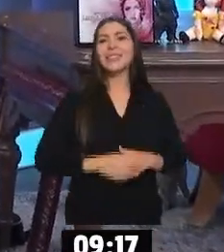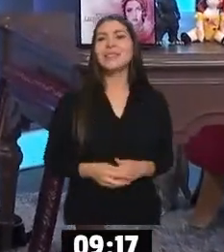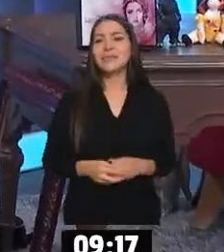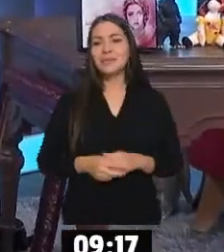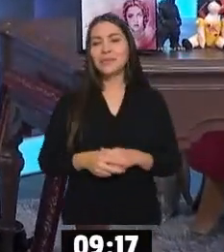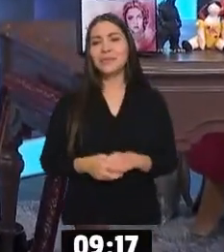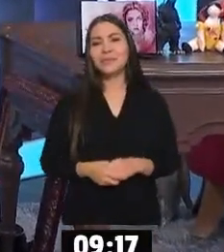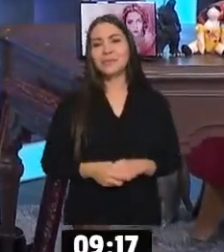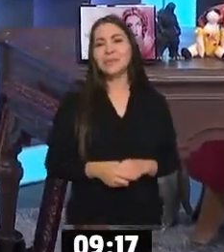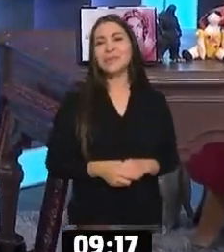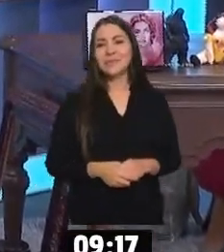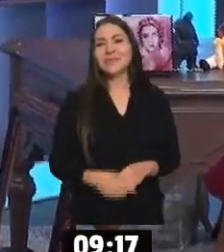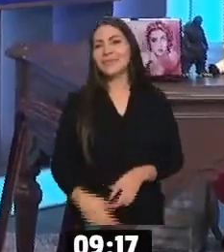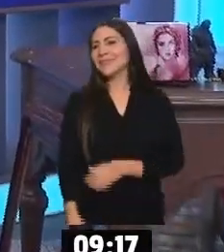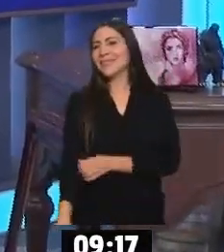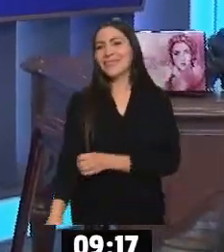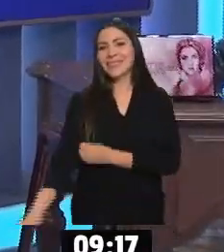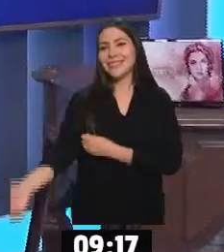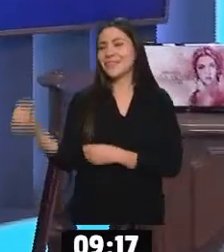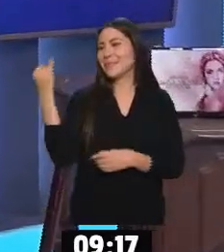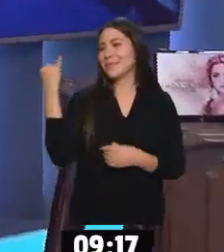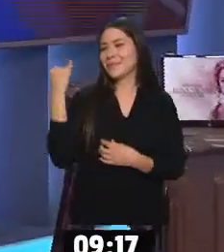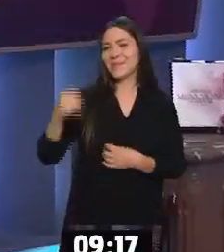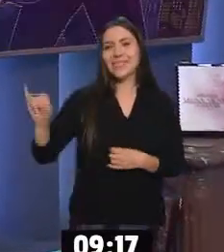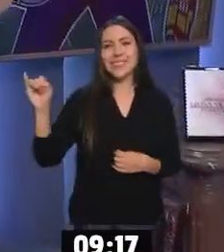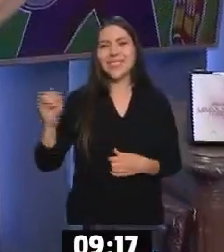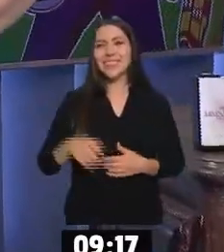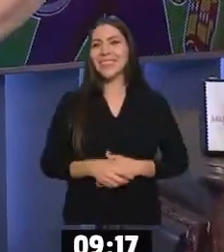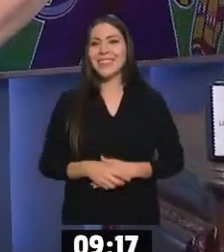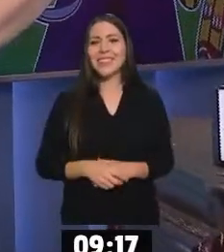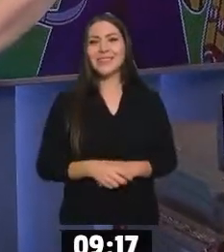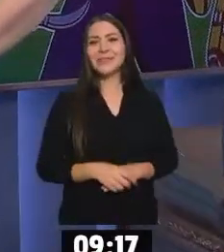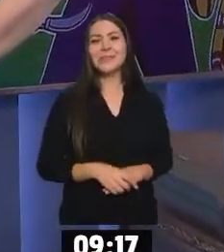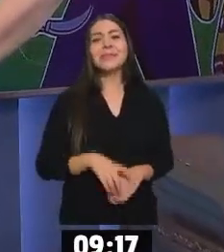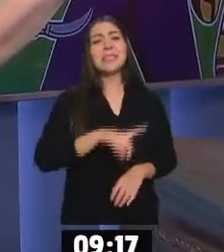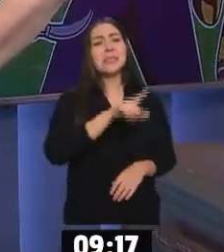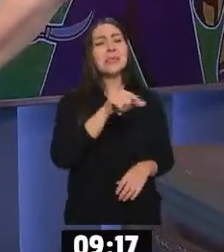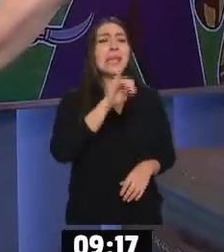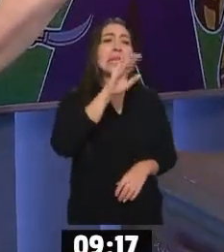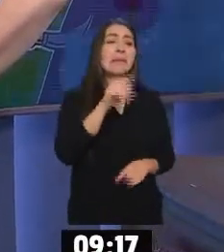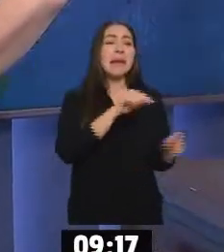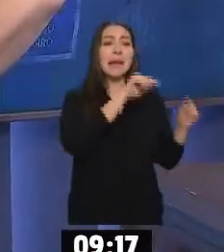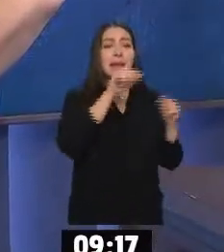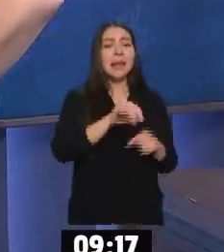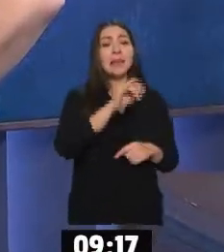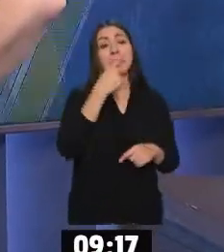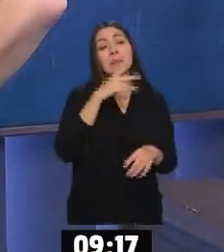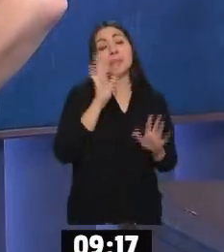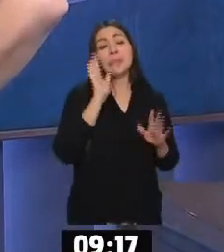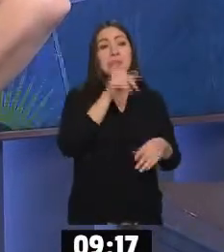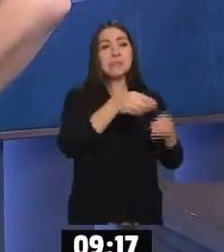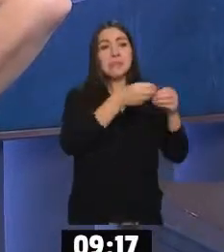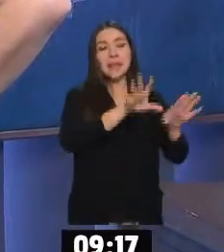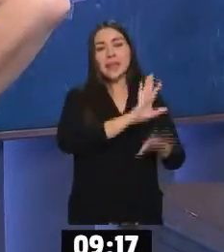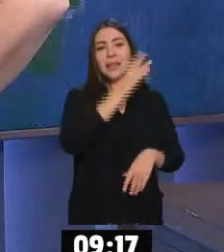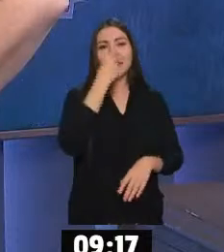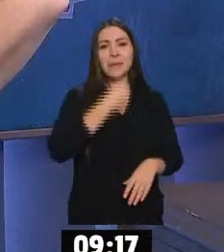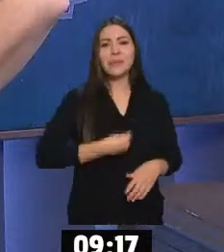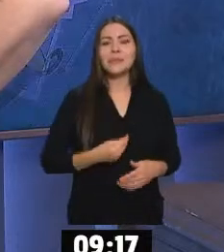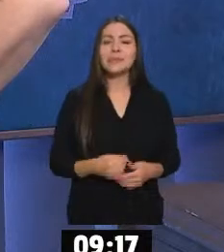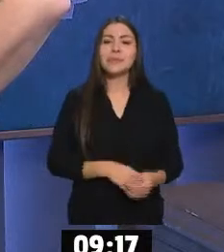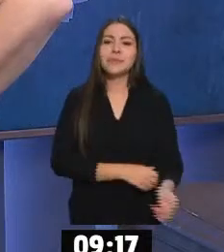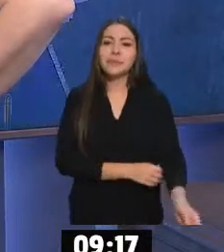del Vaca Estás Torres. pero Y luego bien. ya se iba a venir acá, le íbamos a dar el chance. Pero tú te lo pierdes, Hablo Mechi. tendrá una llamada telefónica